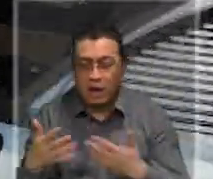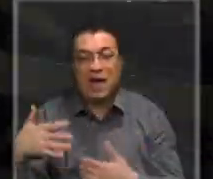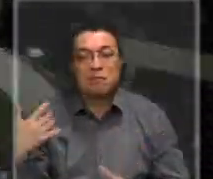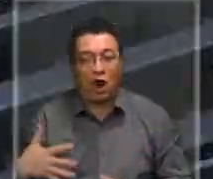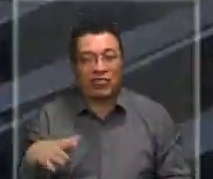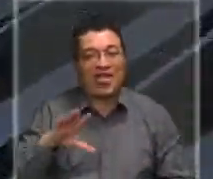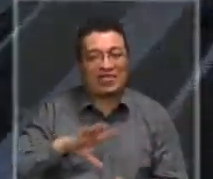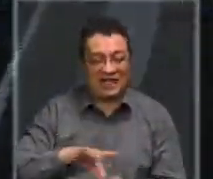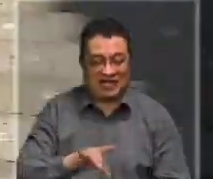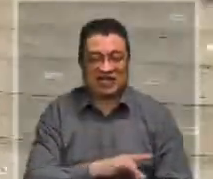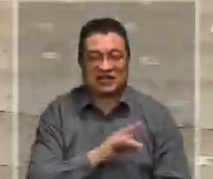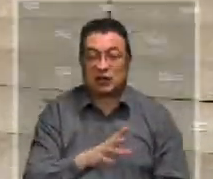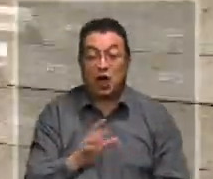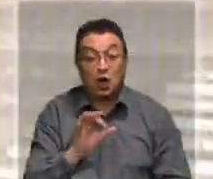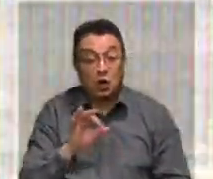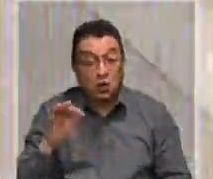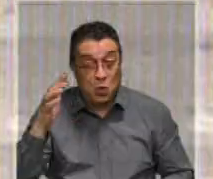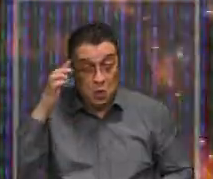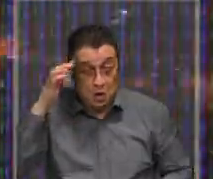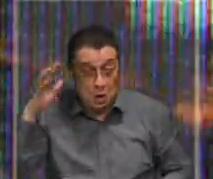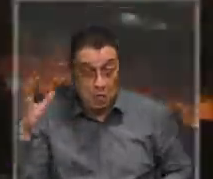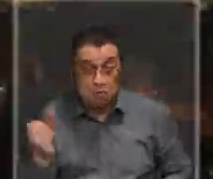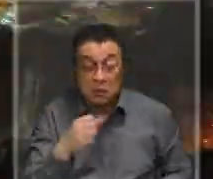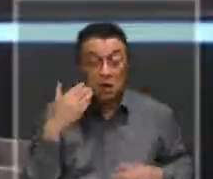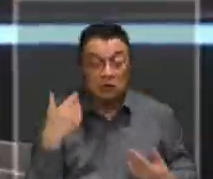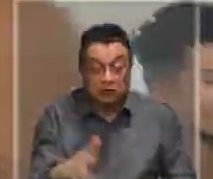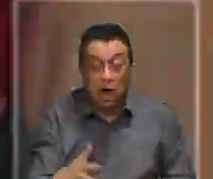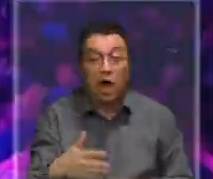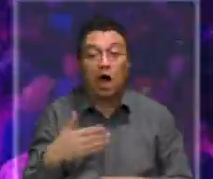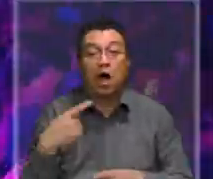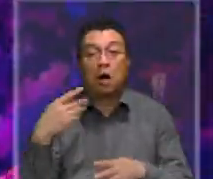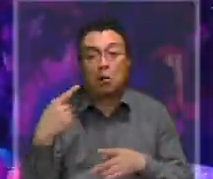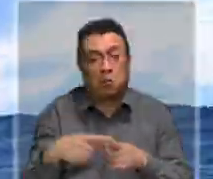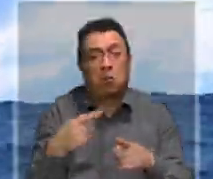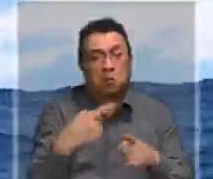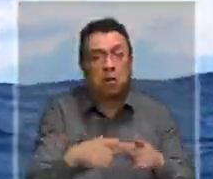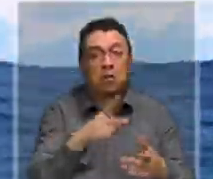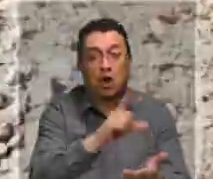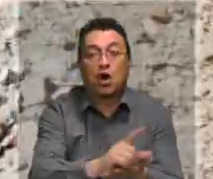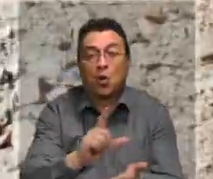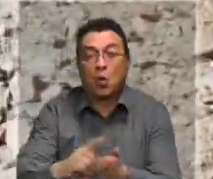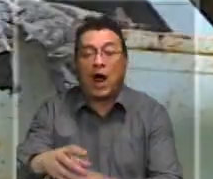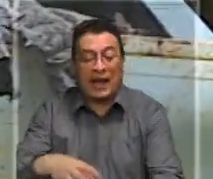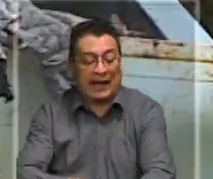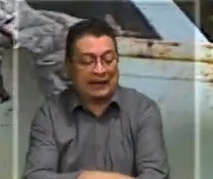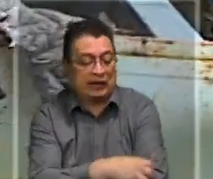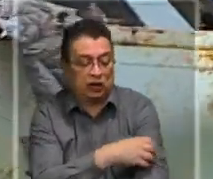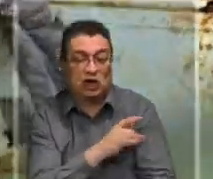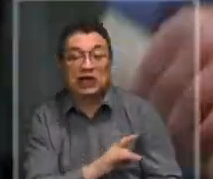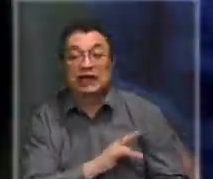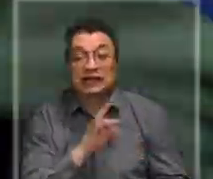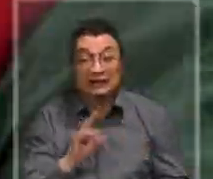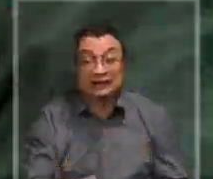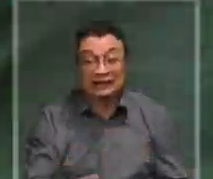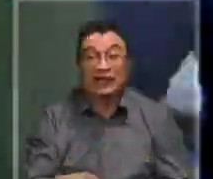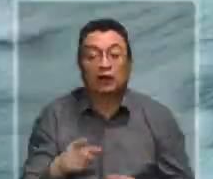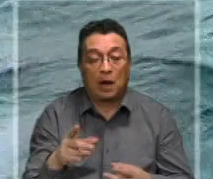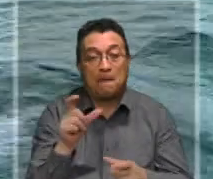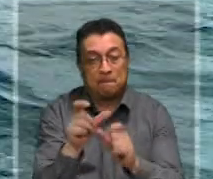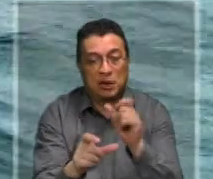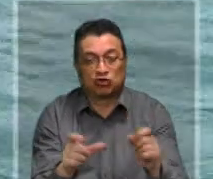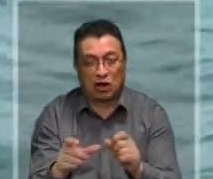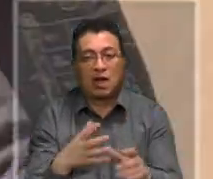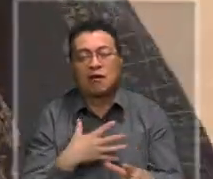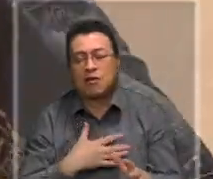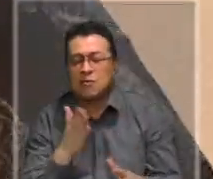país. Lo que nunca pensó es que después de recorrer diferentes lugares y regiones de nuestro querido Chile, el público lo